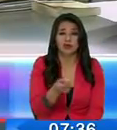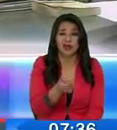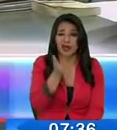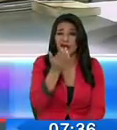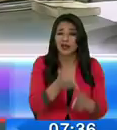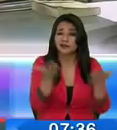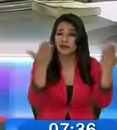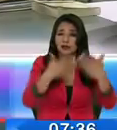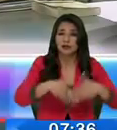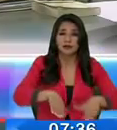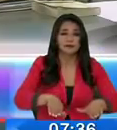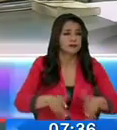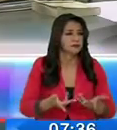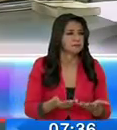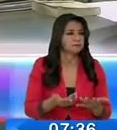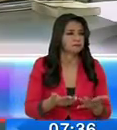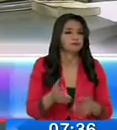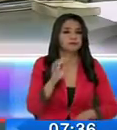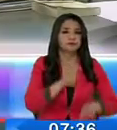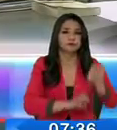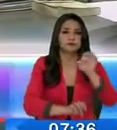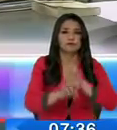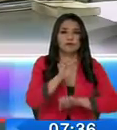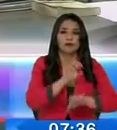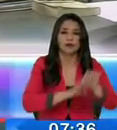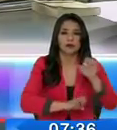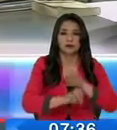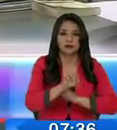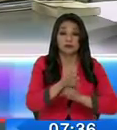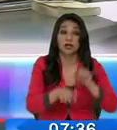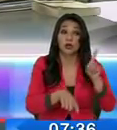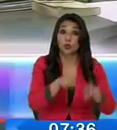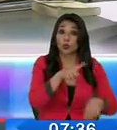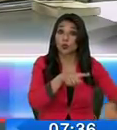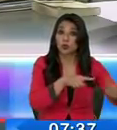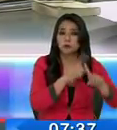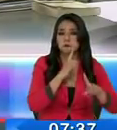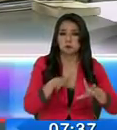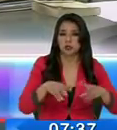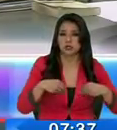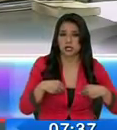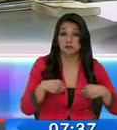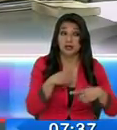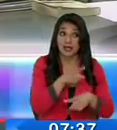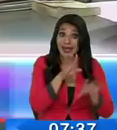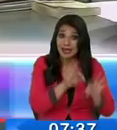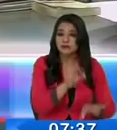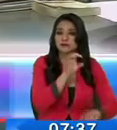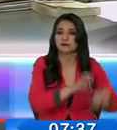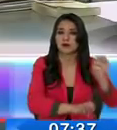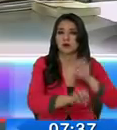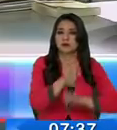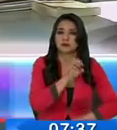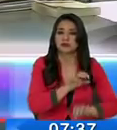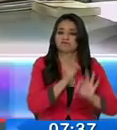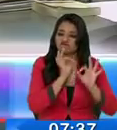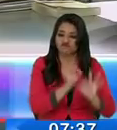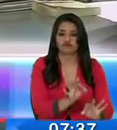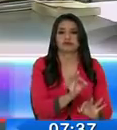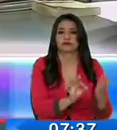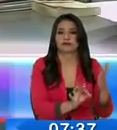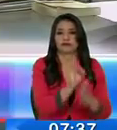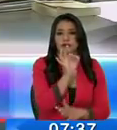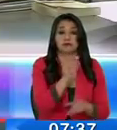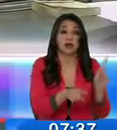con lo que ha significado la evaluación a la que no se sometieron algunos de ellos, y esa evaluación determinará seguramente que hay